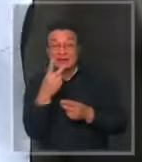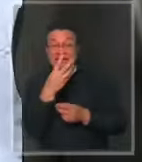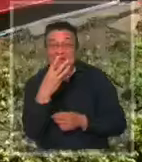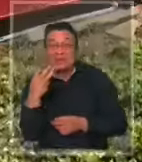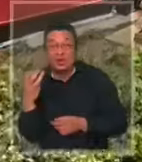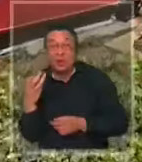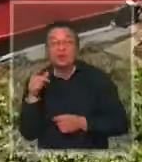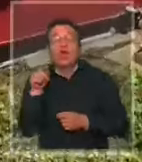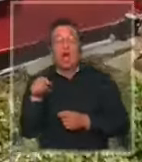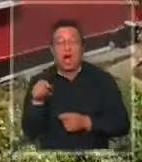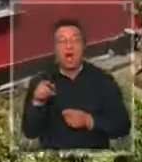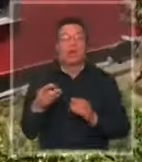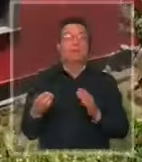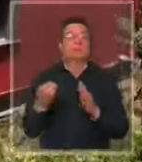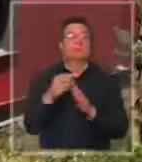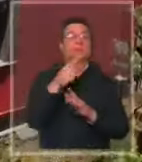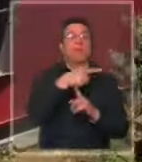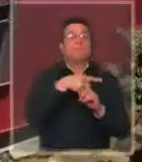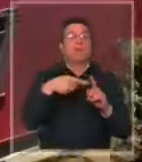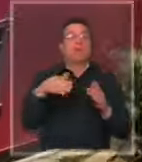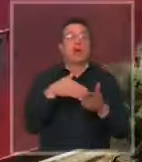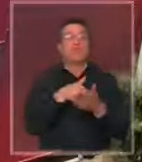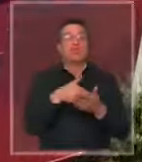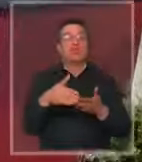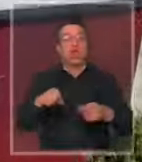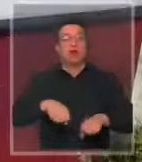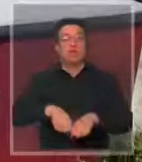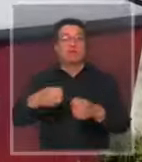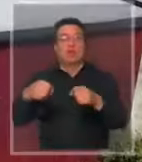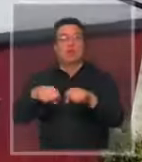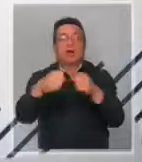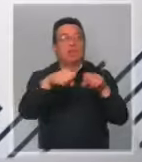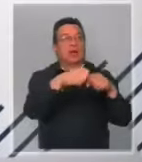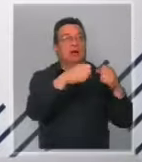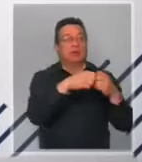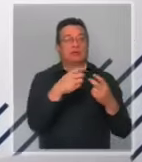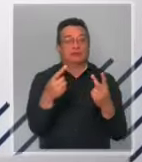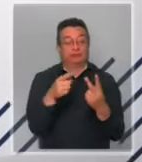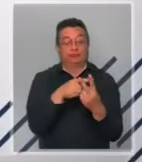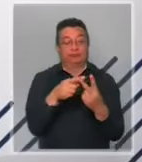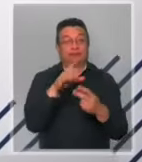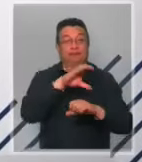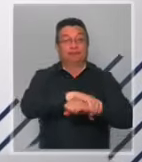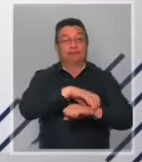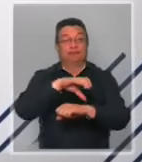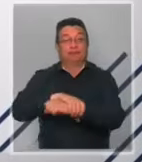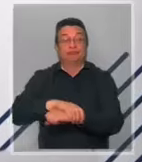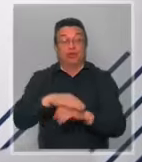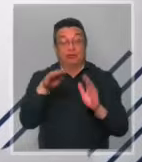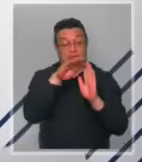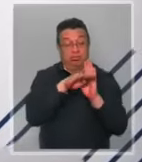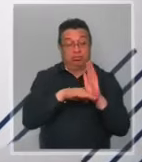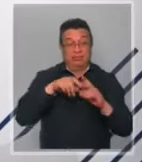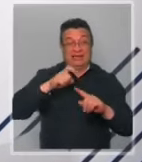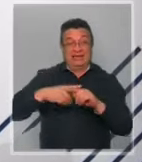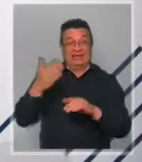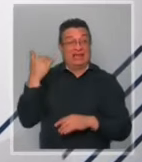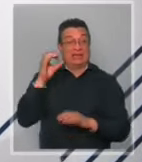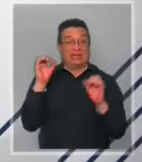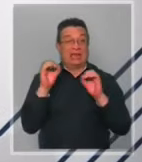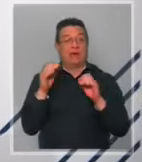pasaje, ahora es medio millón el avalúo de los daños. De la pareja detenida, ninguno con antecedentes,